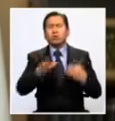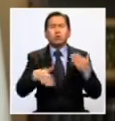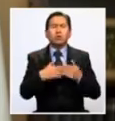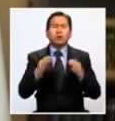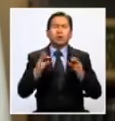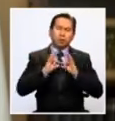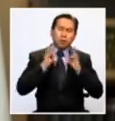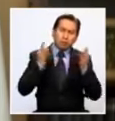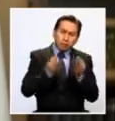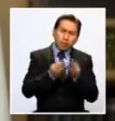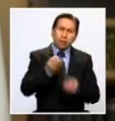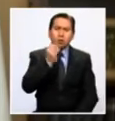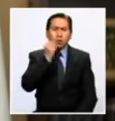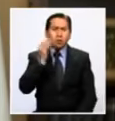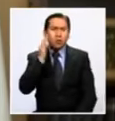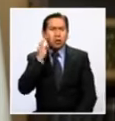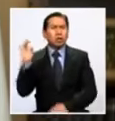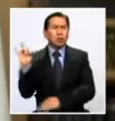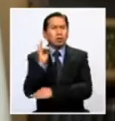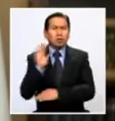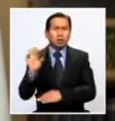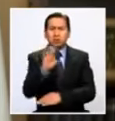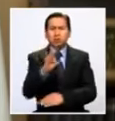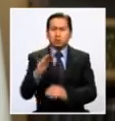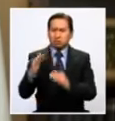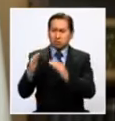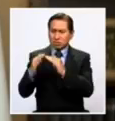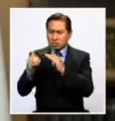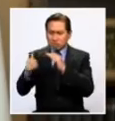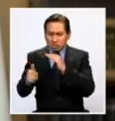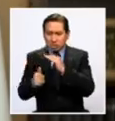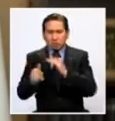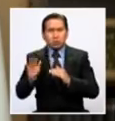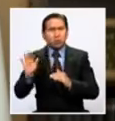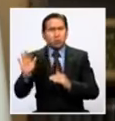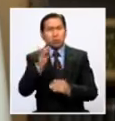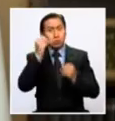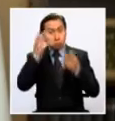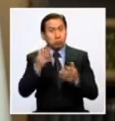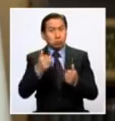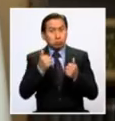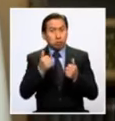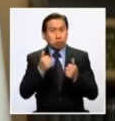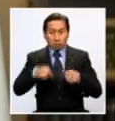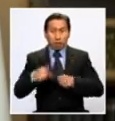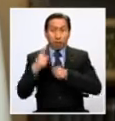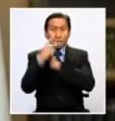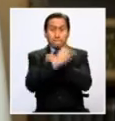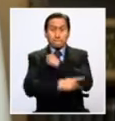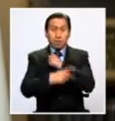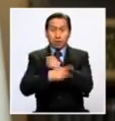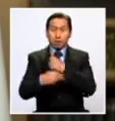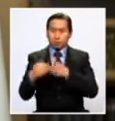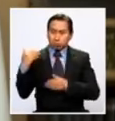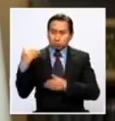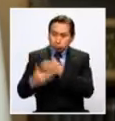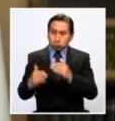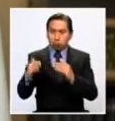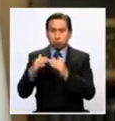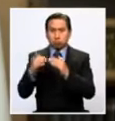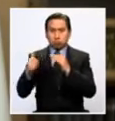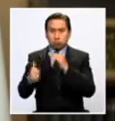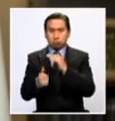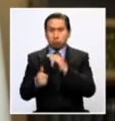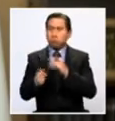de Bolivia por haber hecho la cuarentena. Somos uno de los países que mejor lleva su cuarentena en el